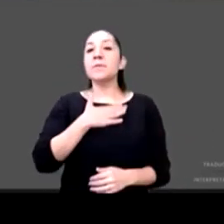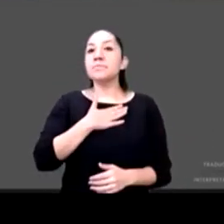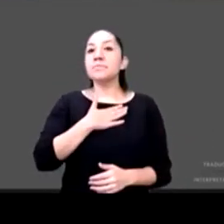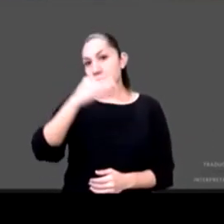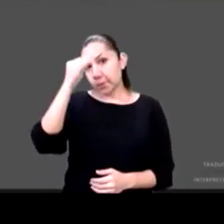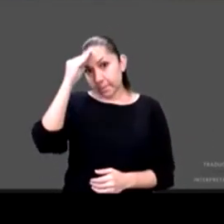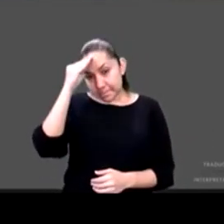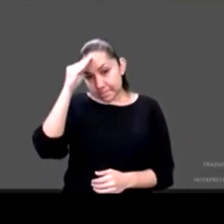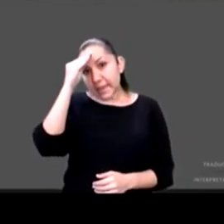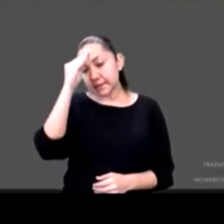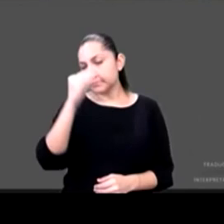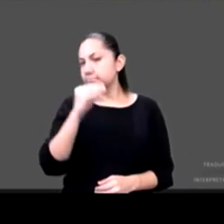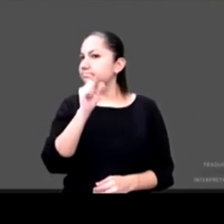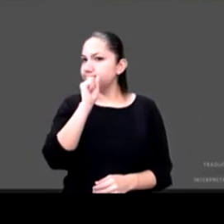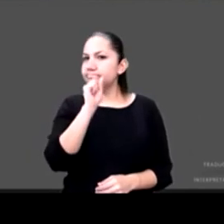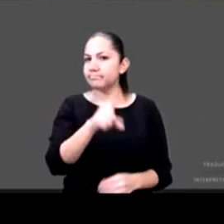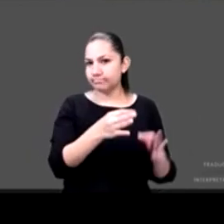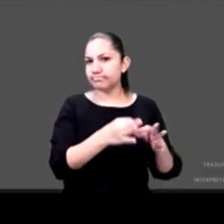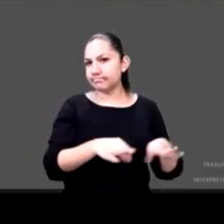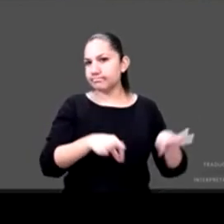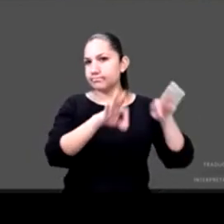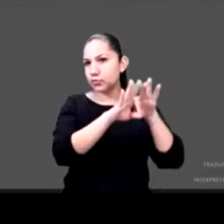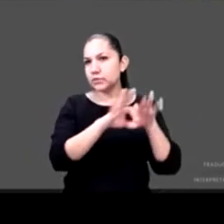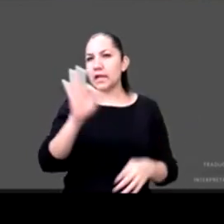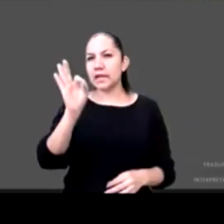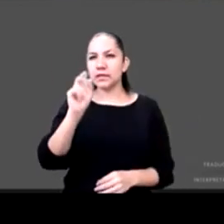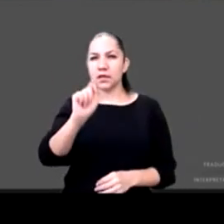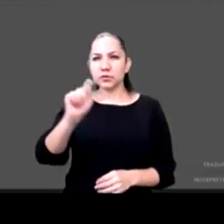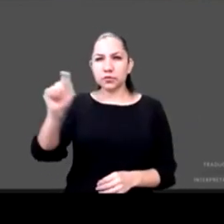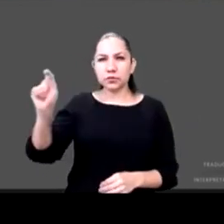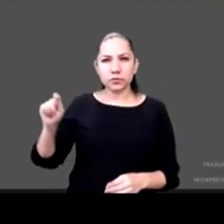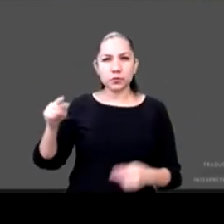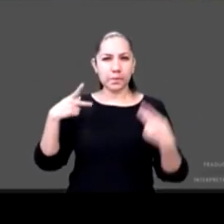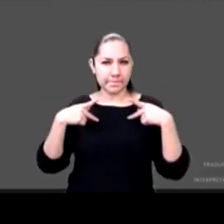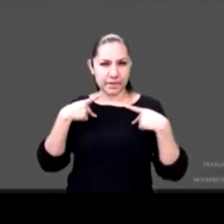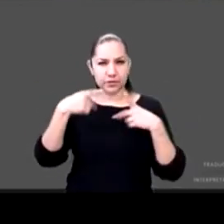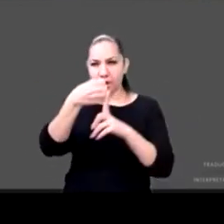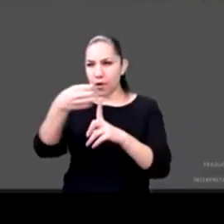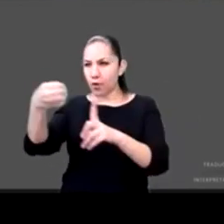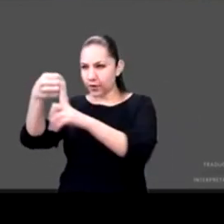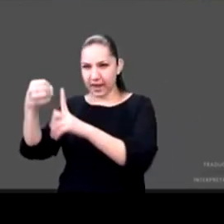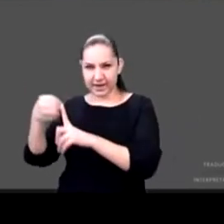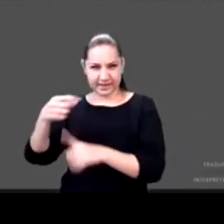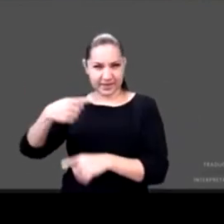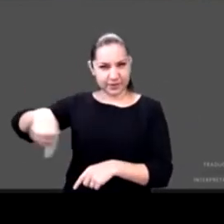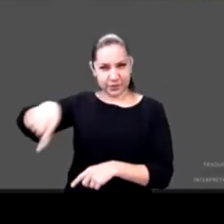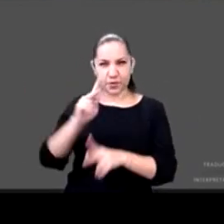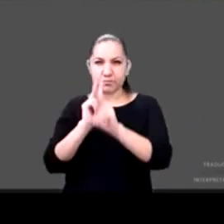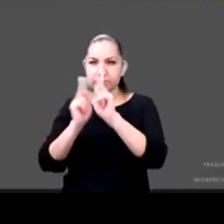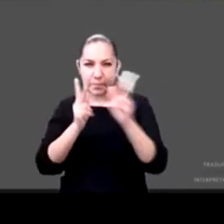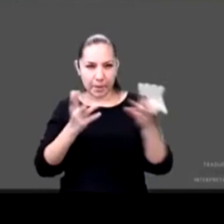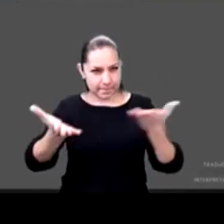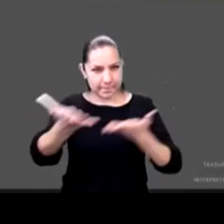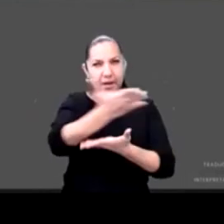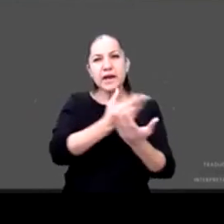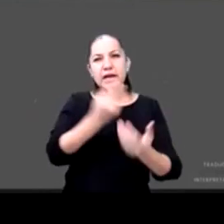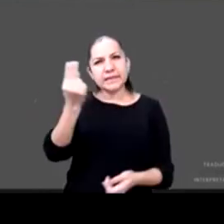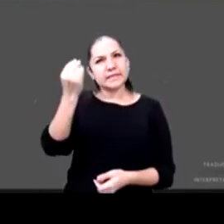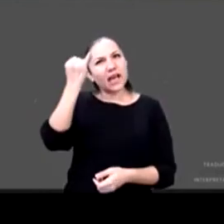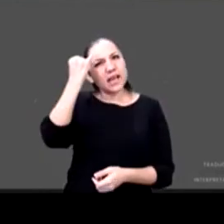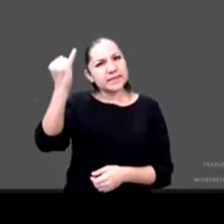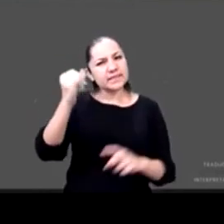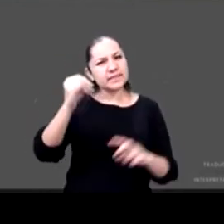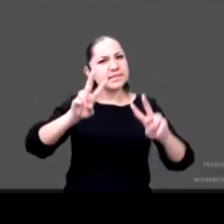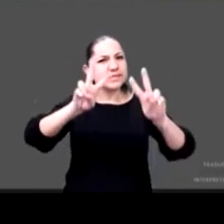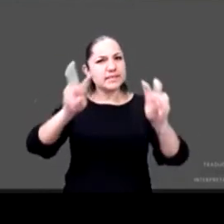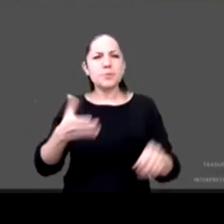los organizadores de los webinars arman uno sobre cosas más divertidas y cómo pasar, cómo generar mejor humor en esta,